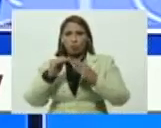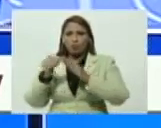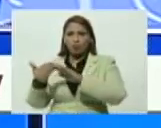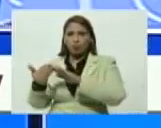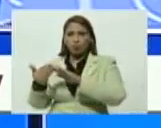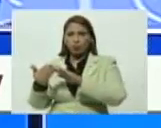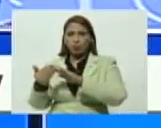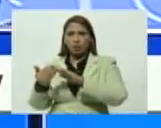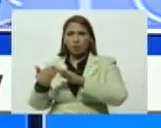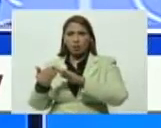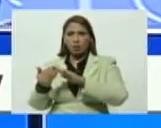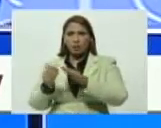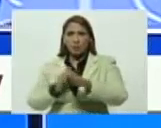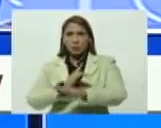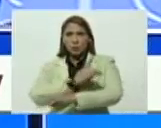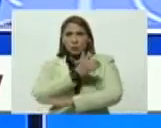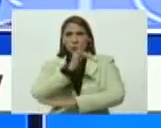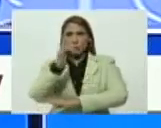El Maizar,